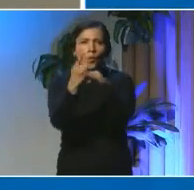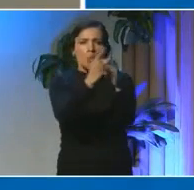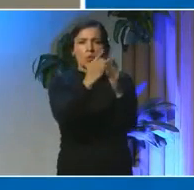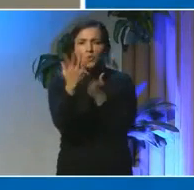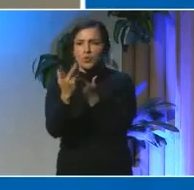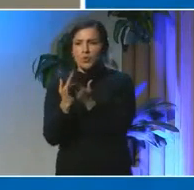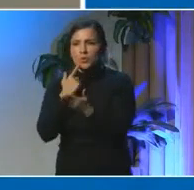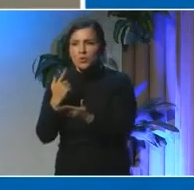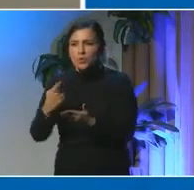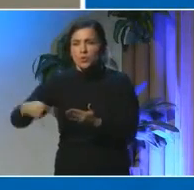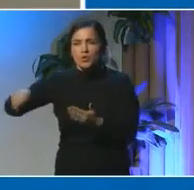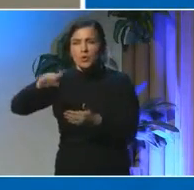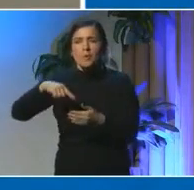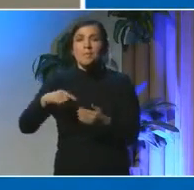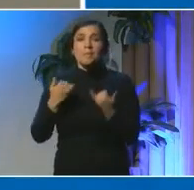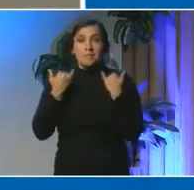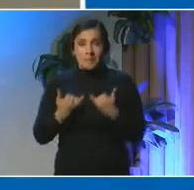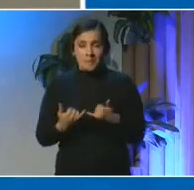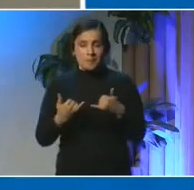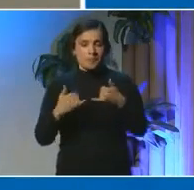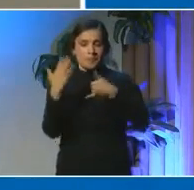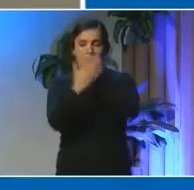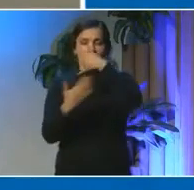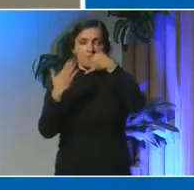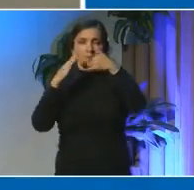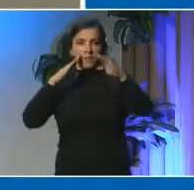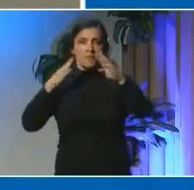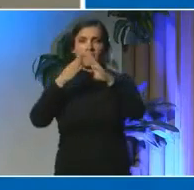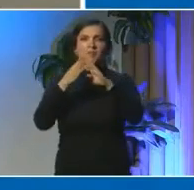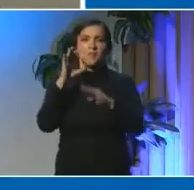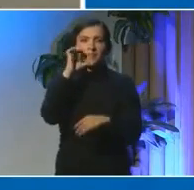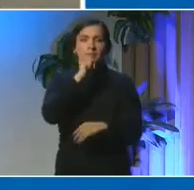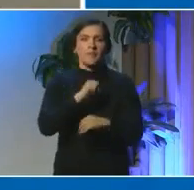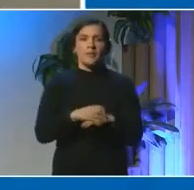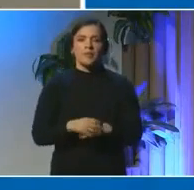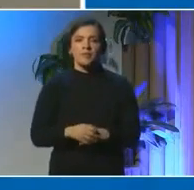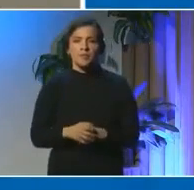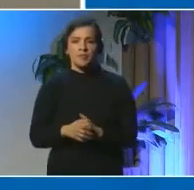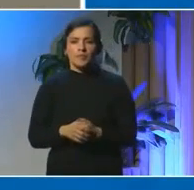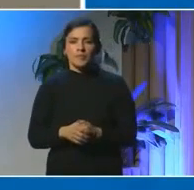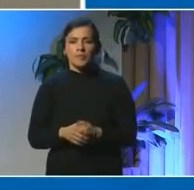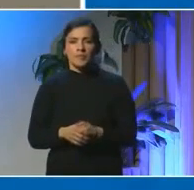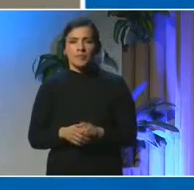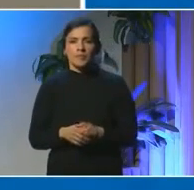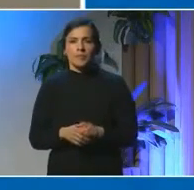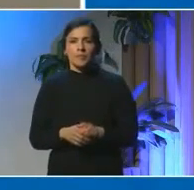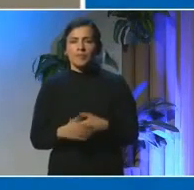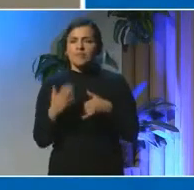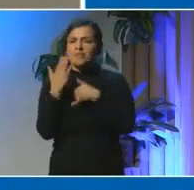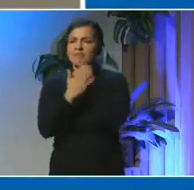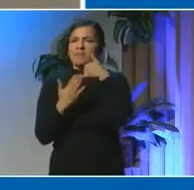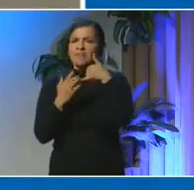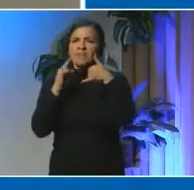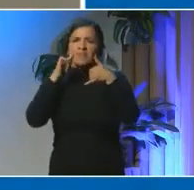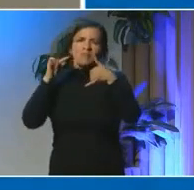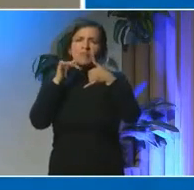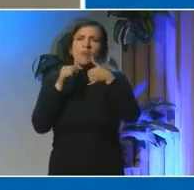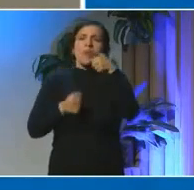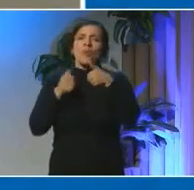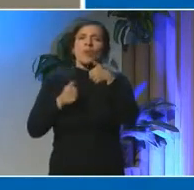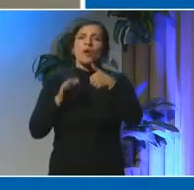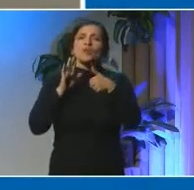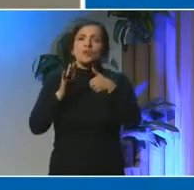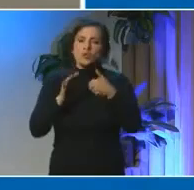concentrarme en lo que hacemos en Colombia y como les decía vidrio es muy importante para nosotros eh en Colombia nosotros estamos haciendo un esfuerzo de